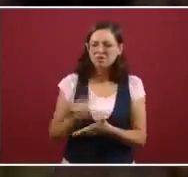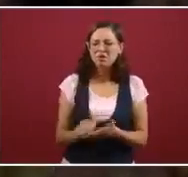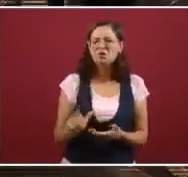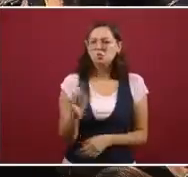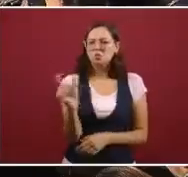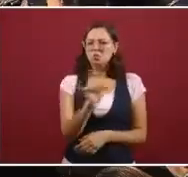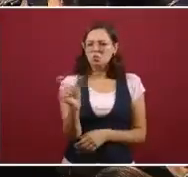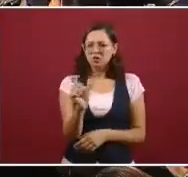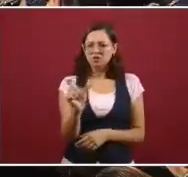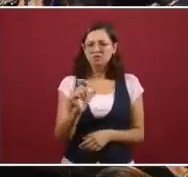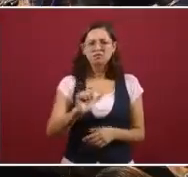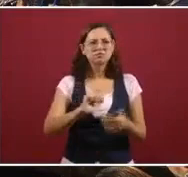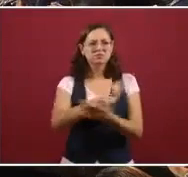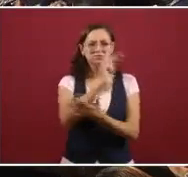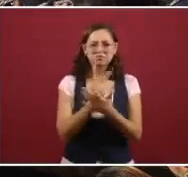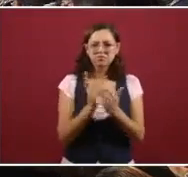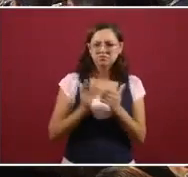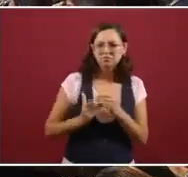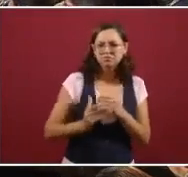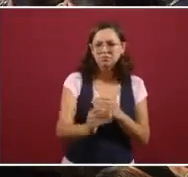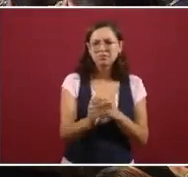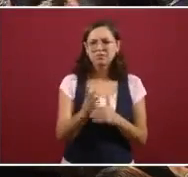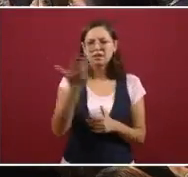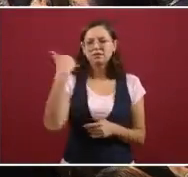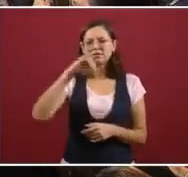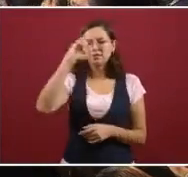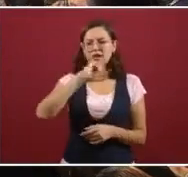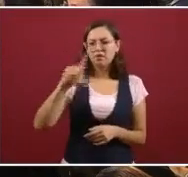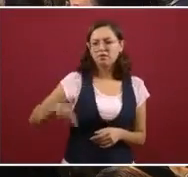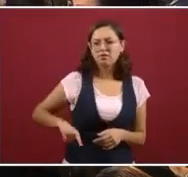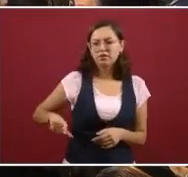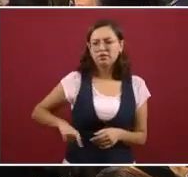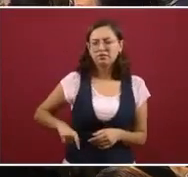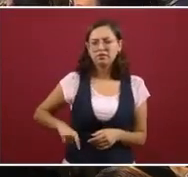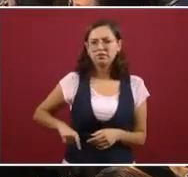usted contemplado lo que hizo cuando era jefe de gobierno,